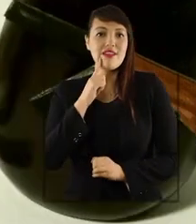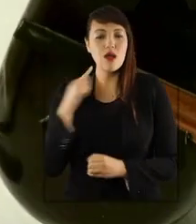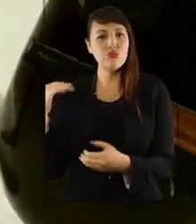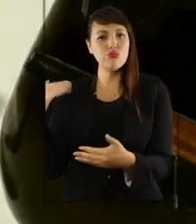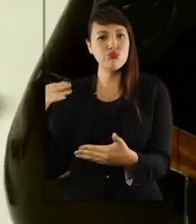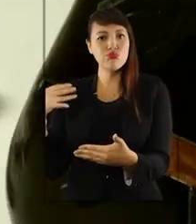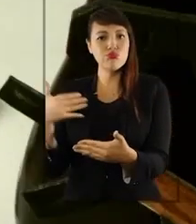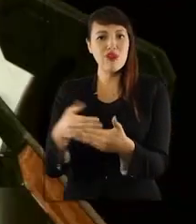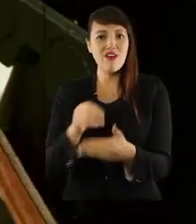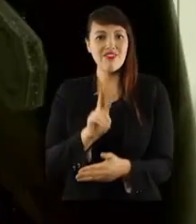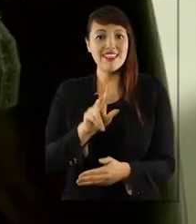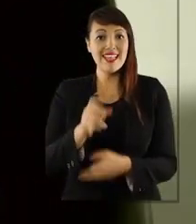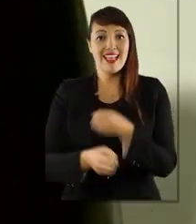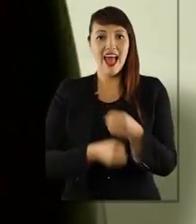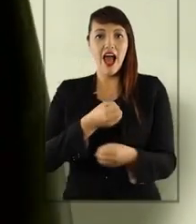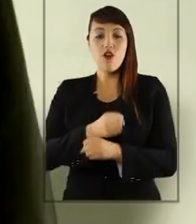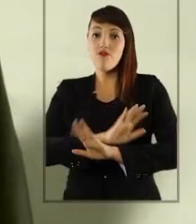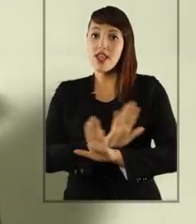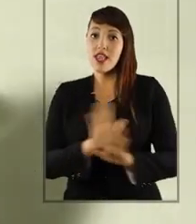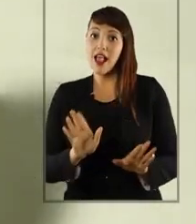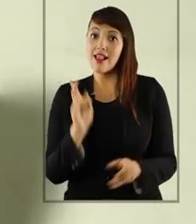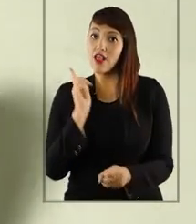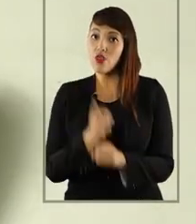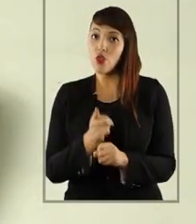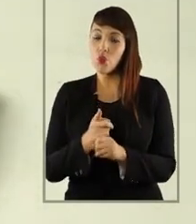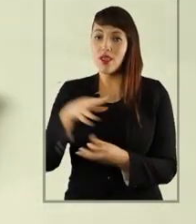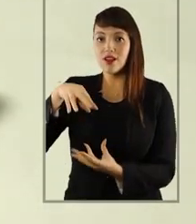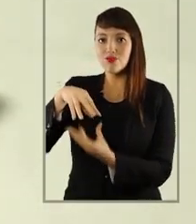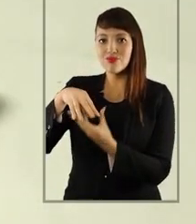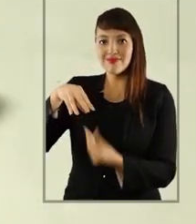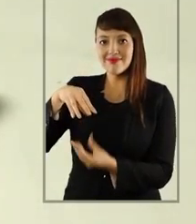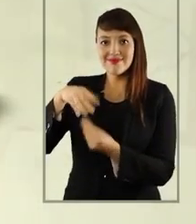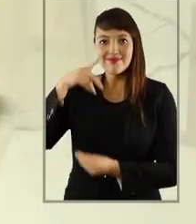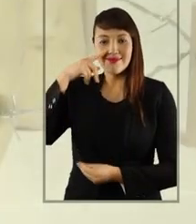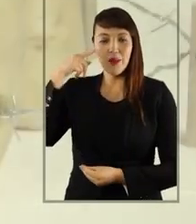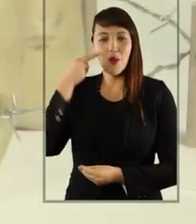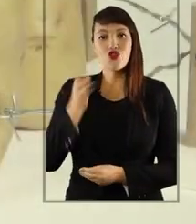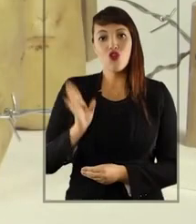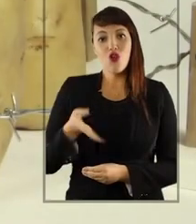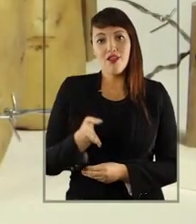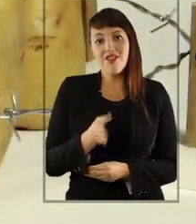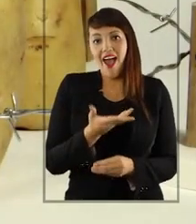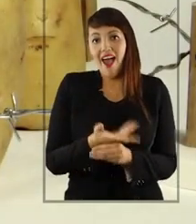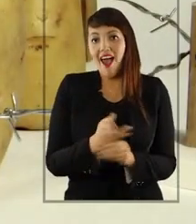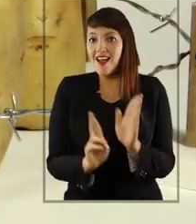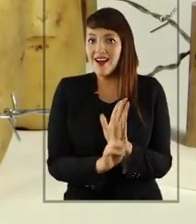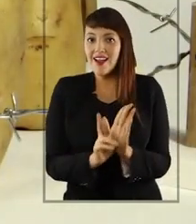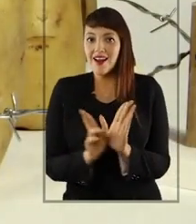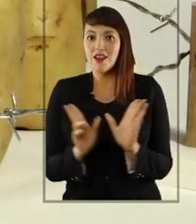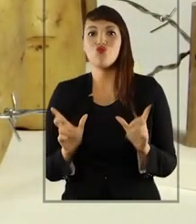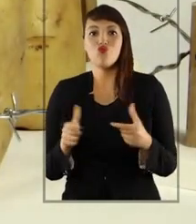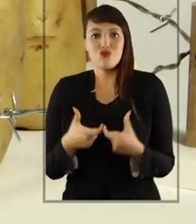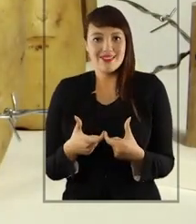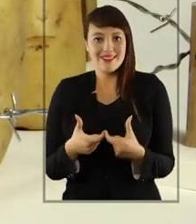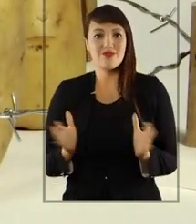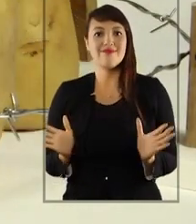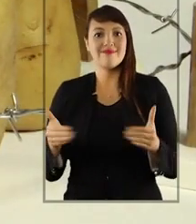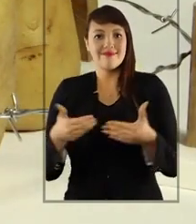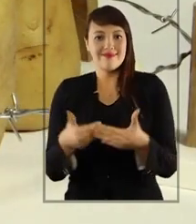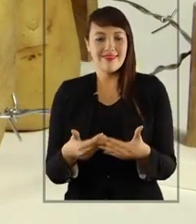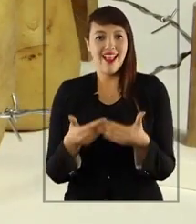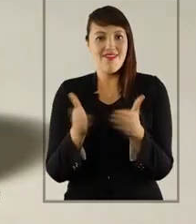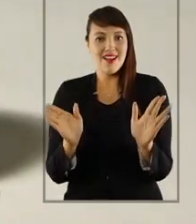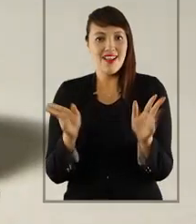27 años desde el fin de la dictadura de las berenjenas, sin embargo, aún seguimos bajo sus reglas que limitan nuestros derechos y